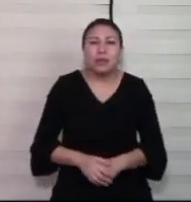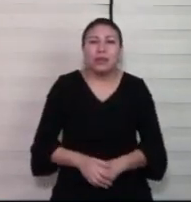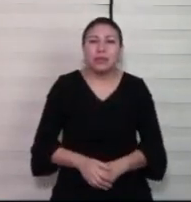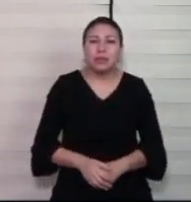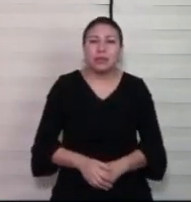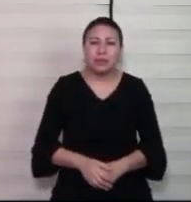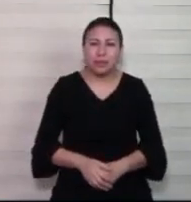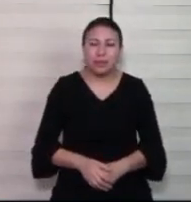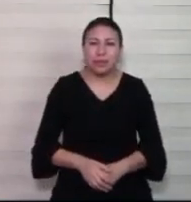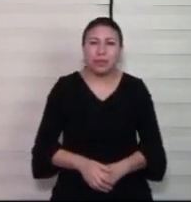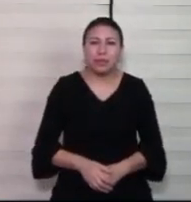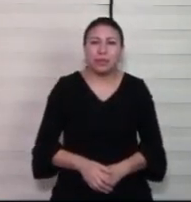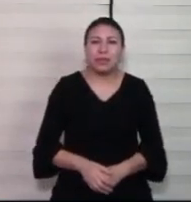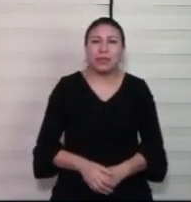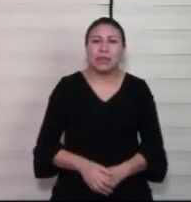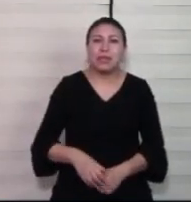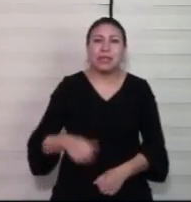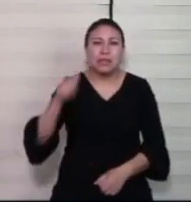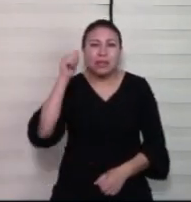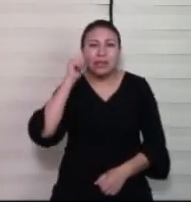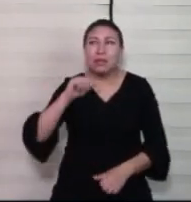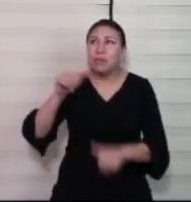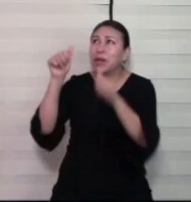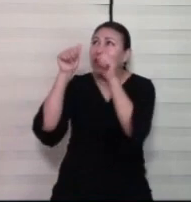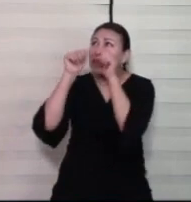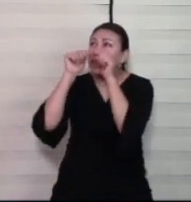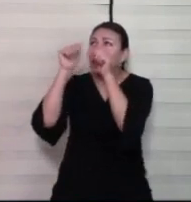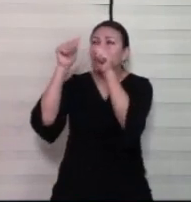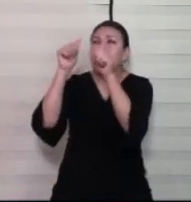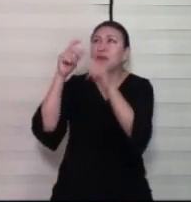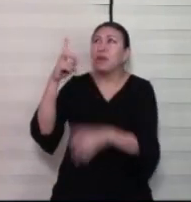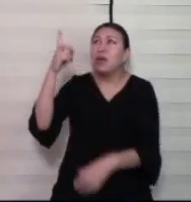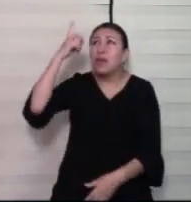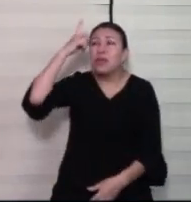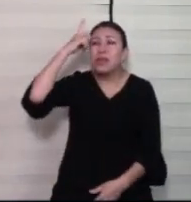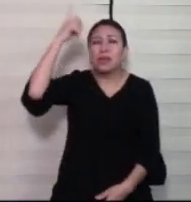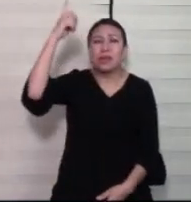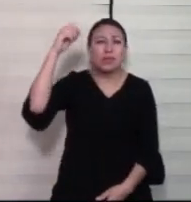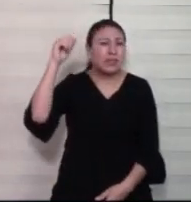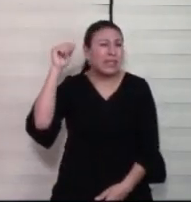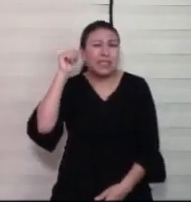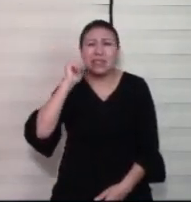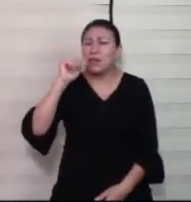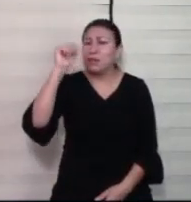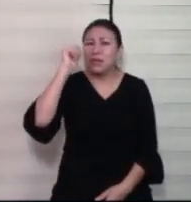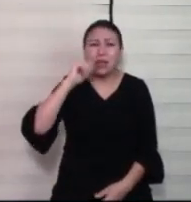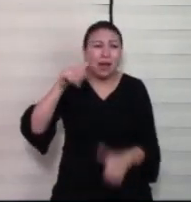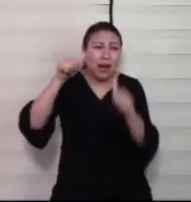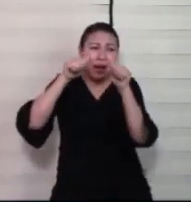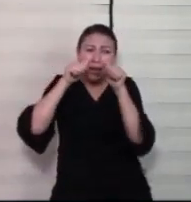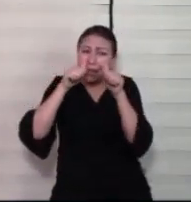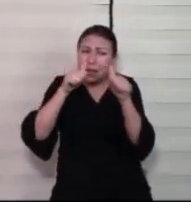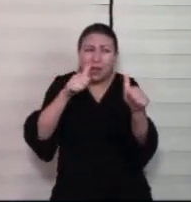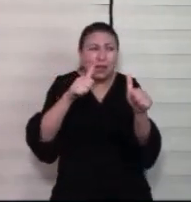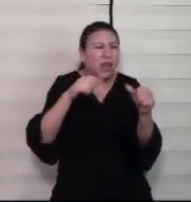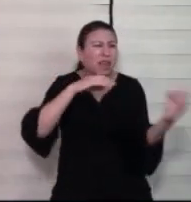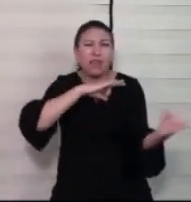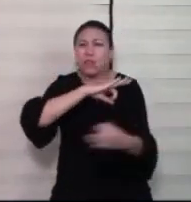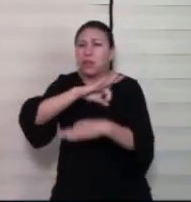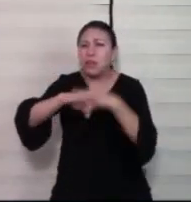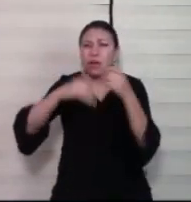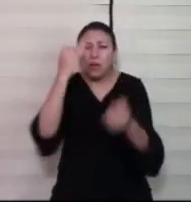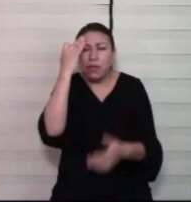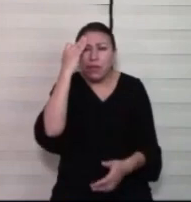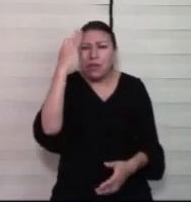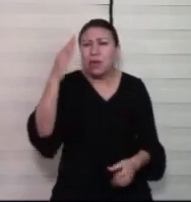dormirá. Hermanos, Él va a estar presente a cualquier hora. Él va a estar presente en